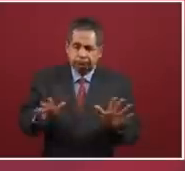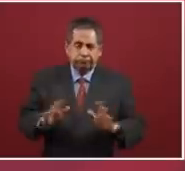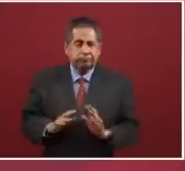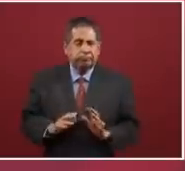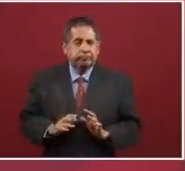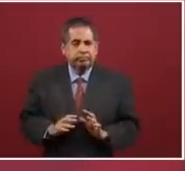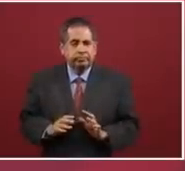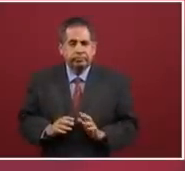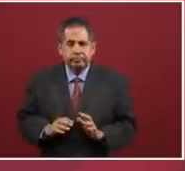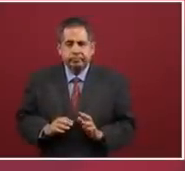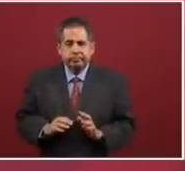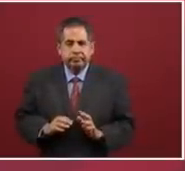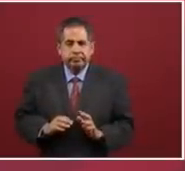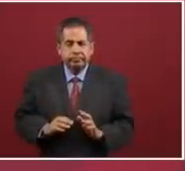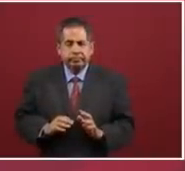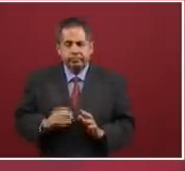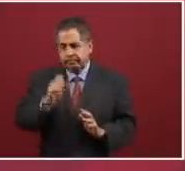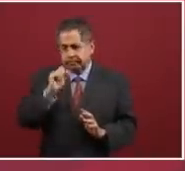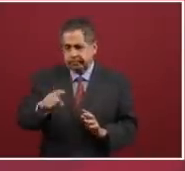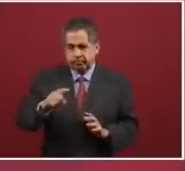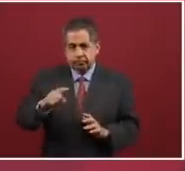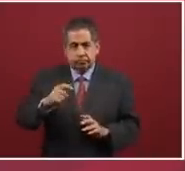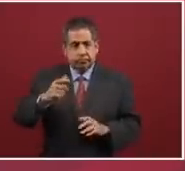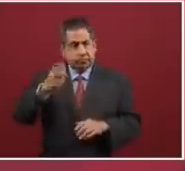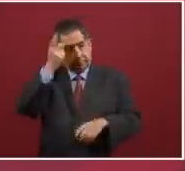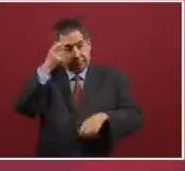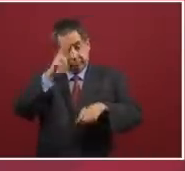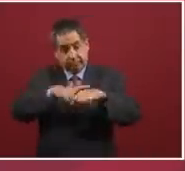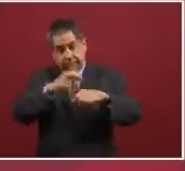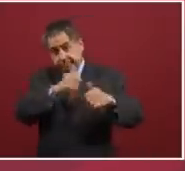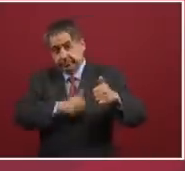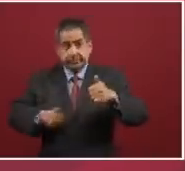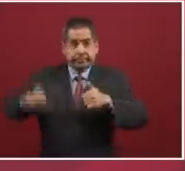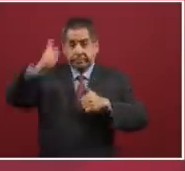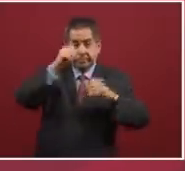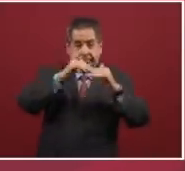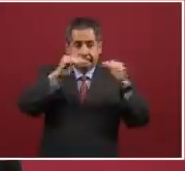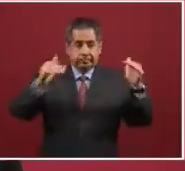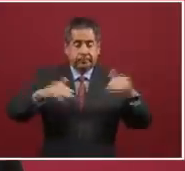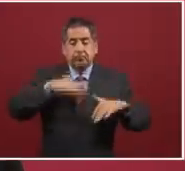en los mandos superiores.